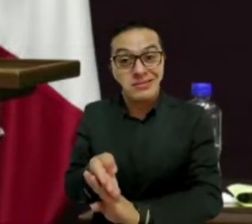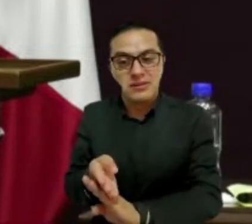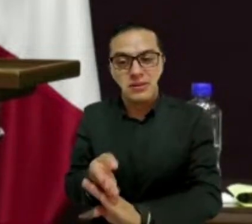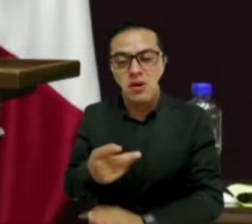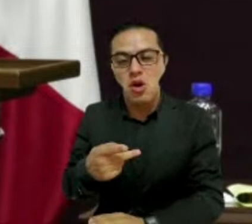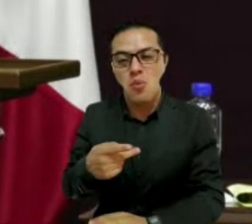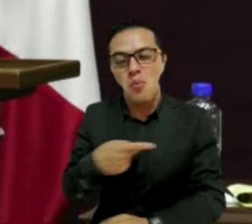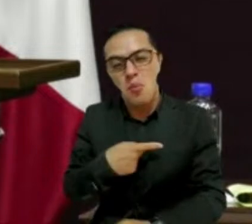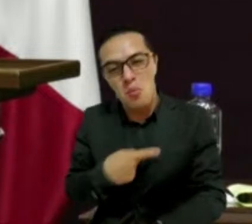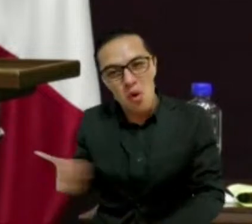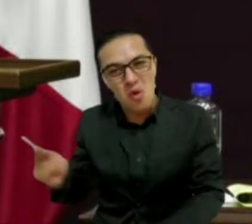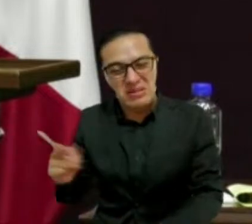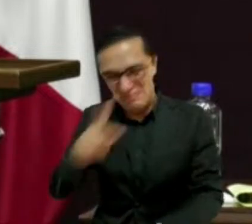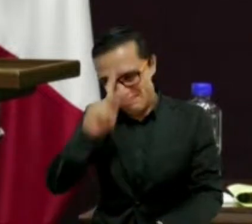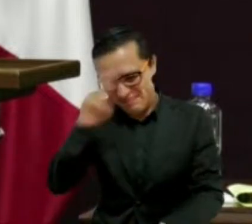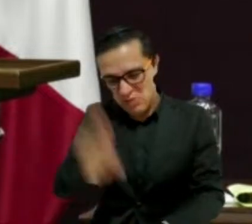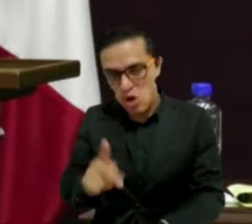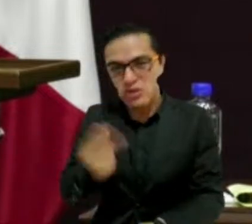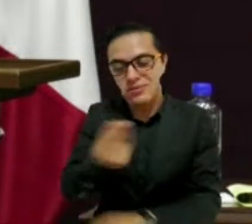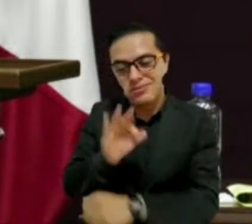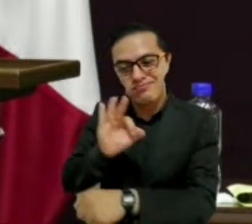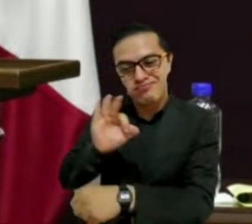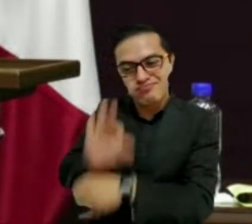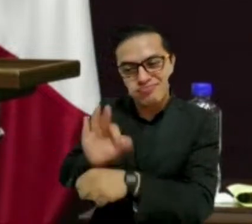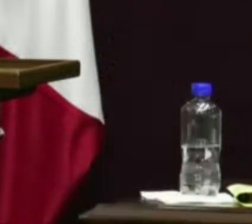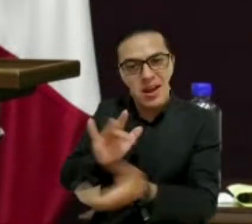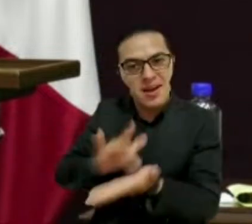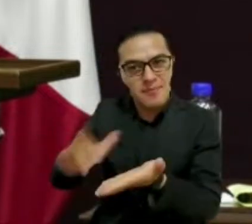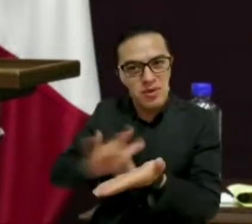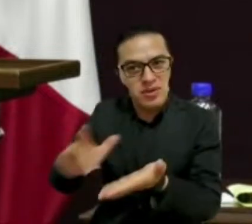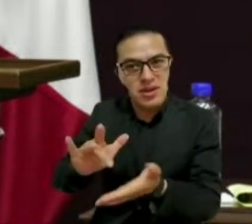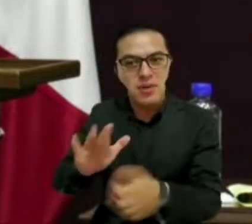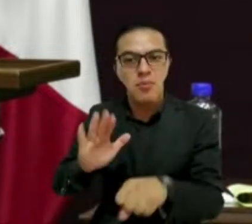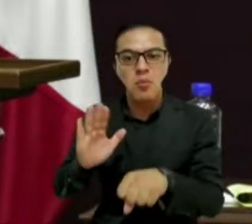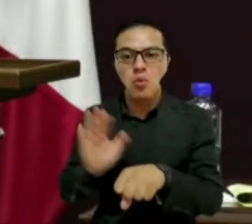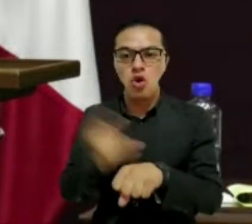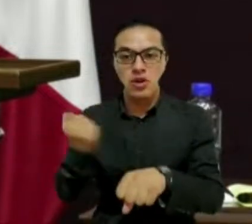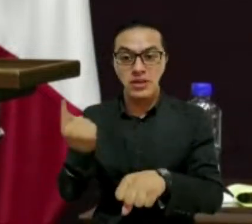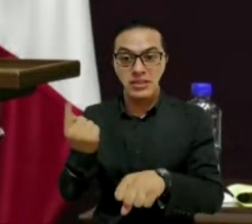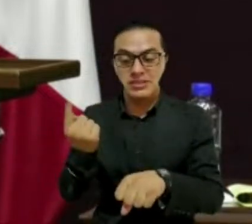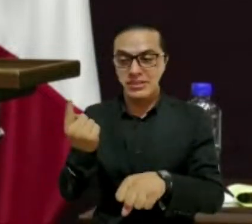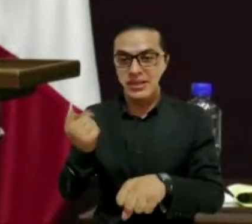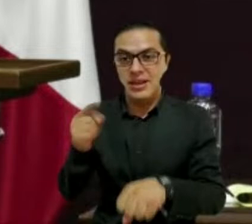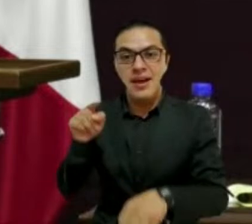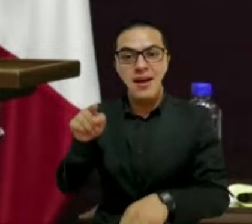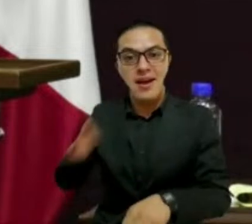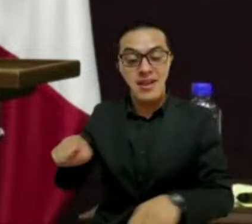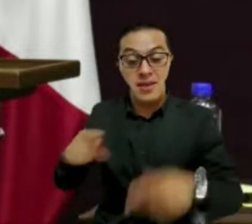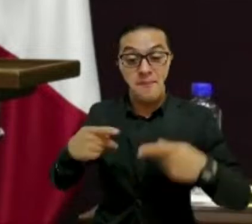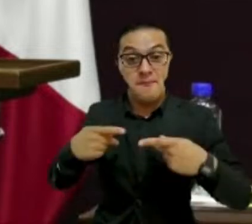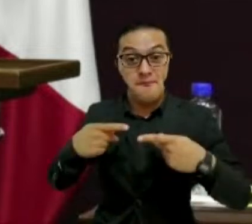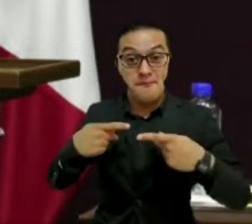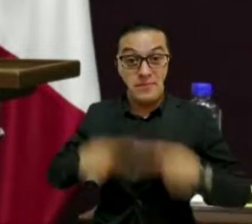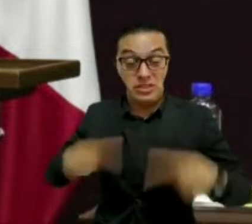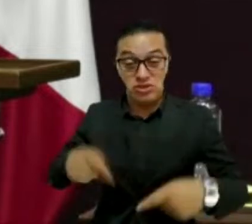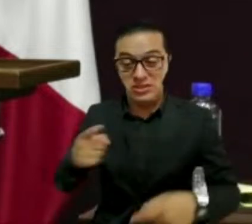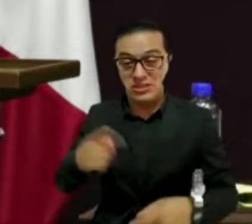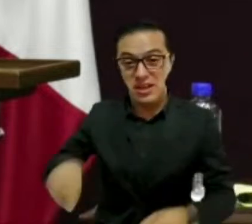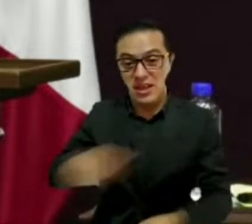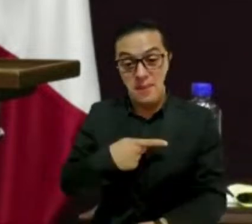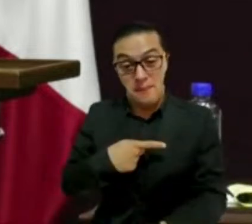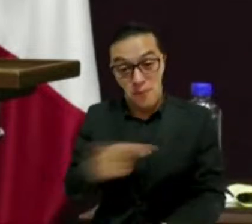pobreza extrema, debido a que a las víctimas de reparación del daño en condiciones de pobreza moderada y extrema ya han